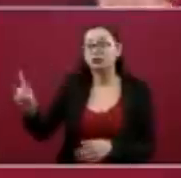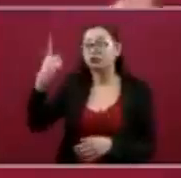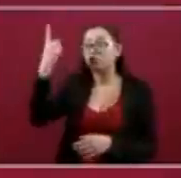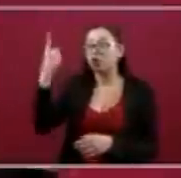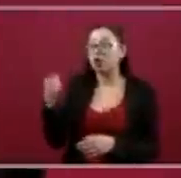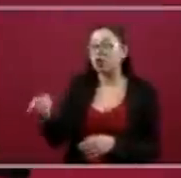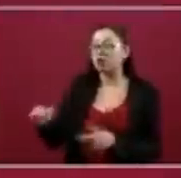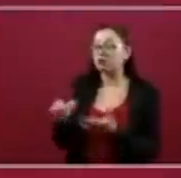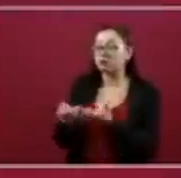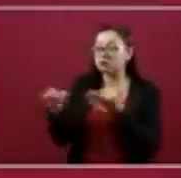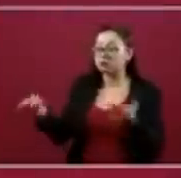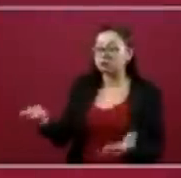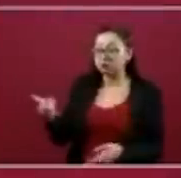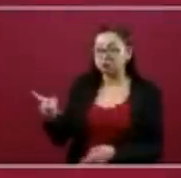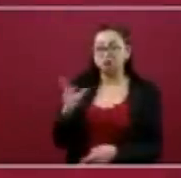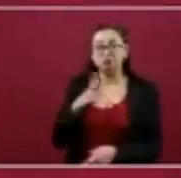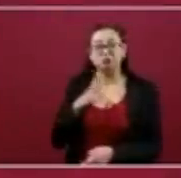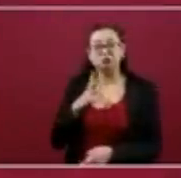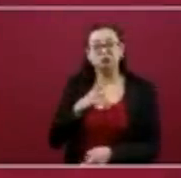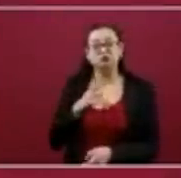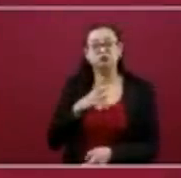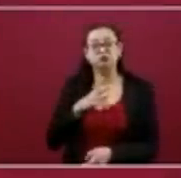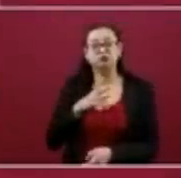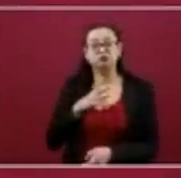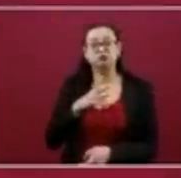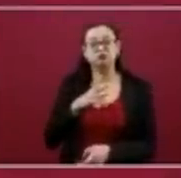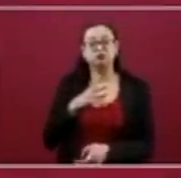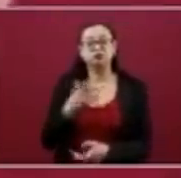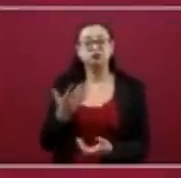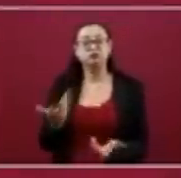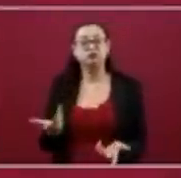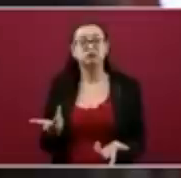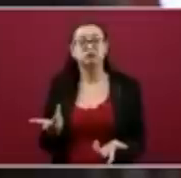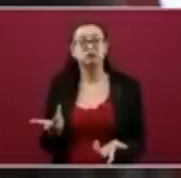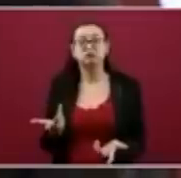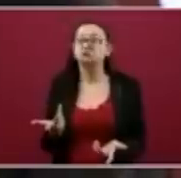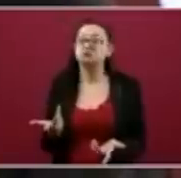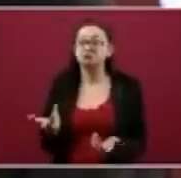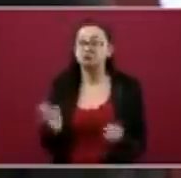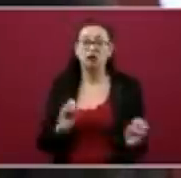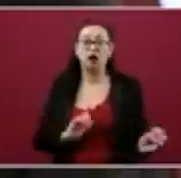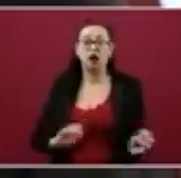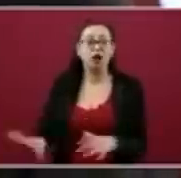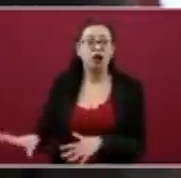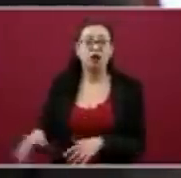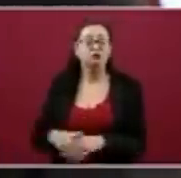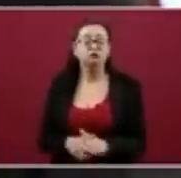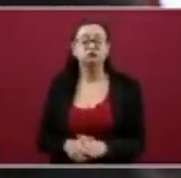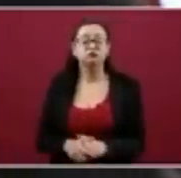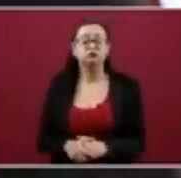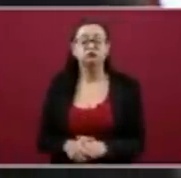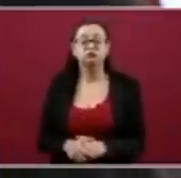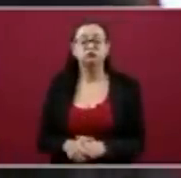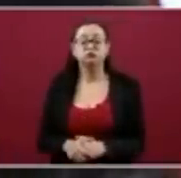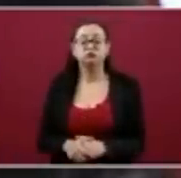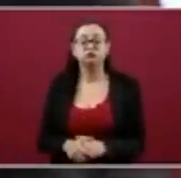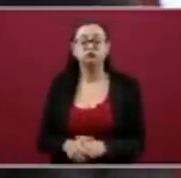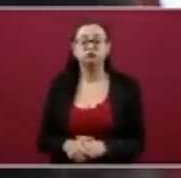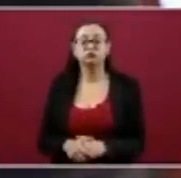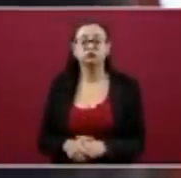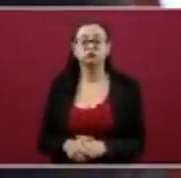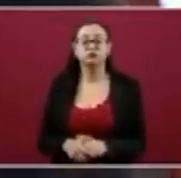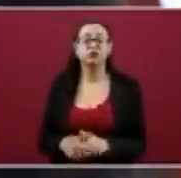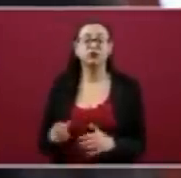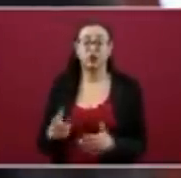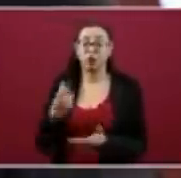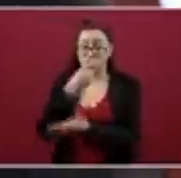y resulta que está prácticamente abandonado, se le invirtió todavía